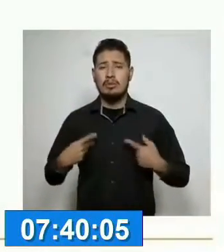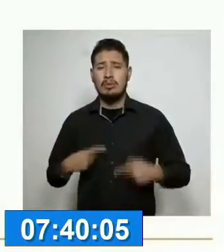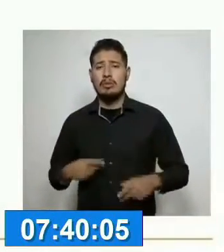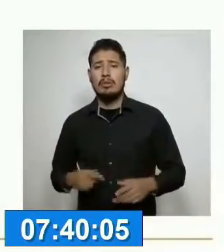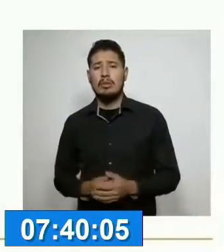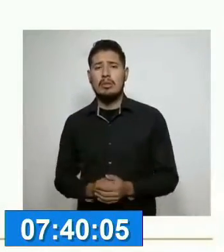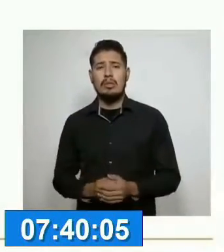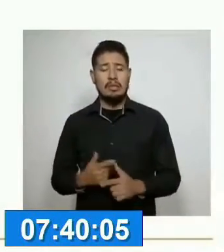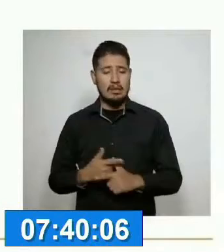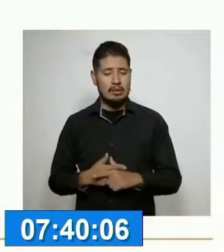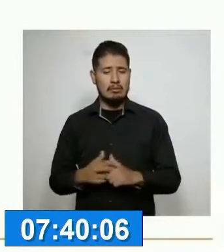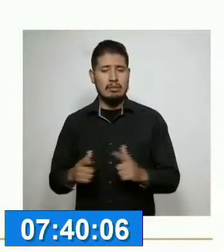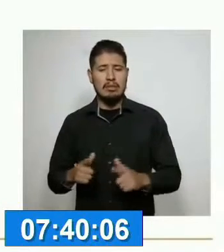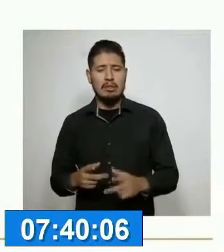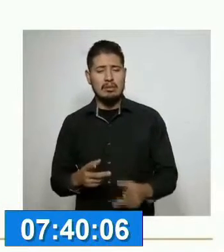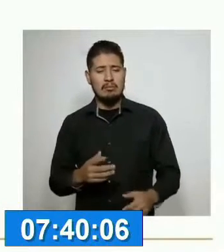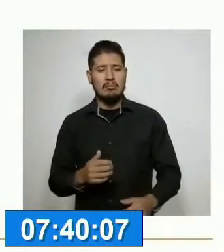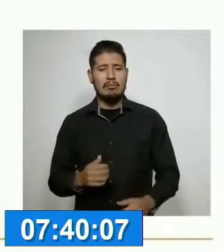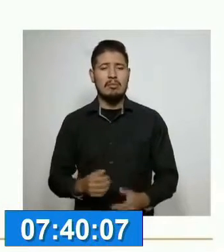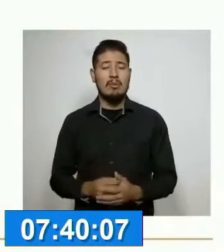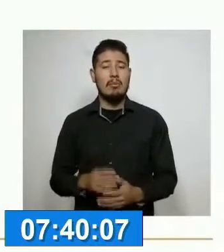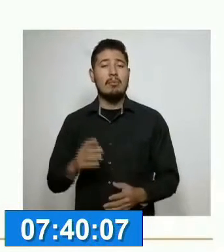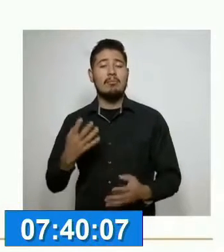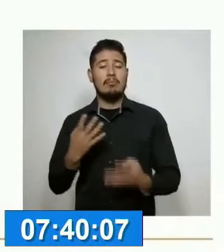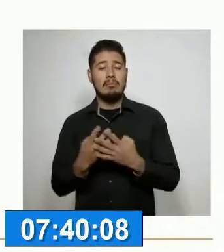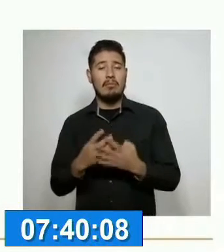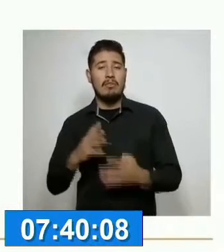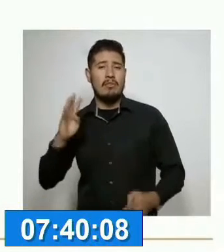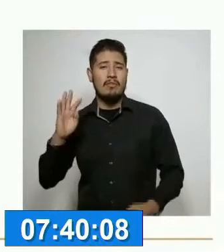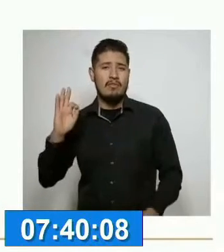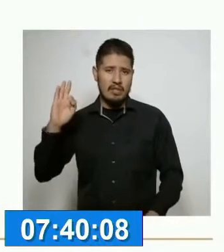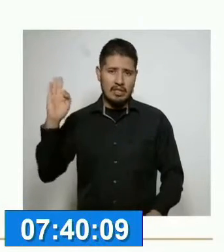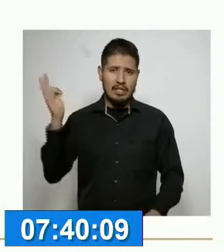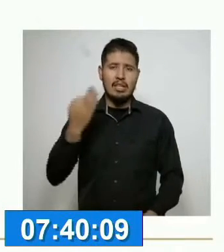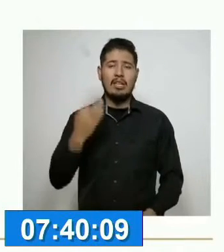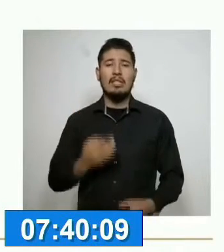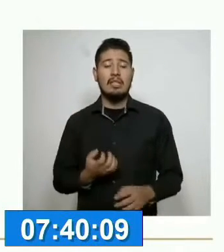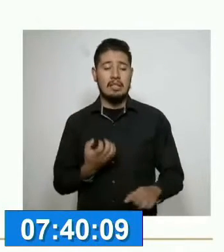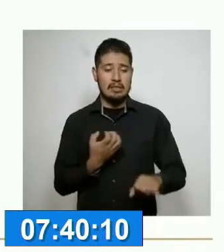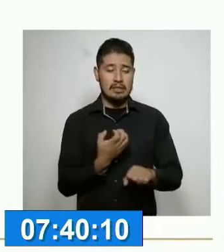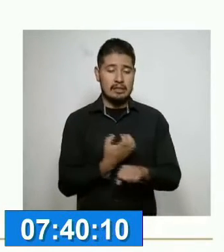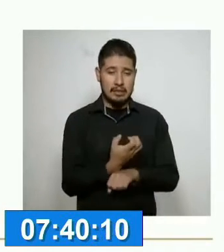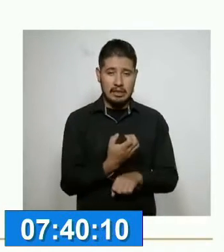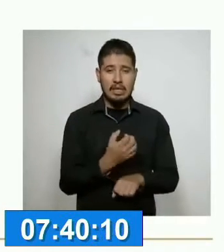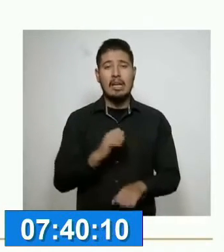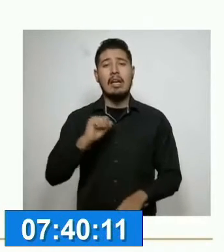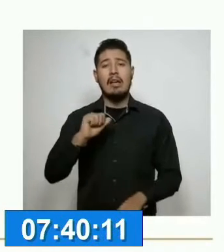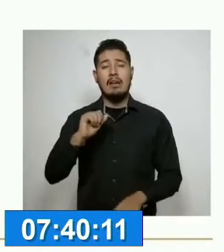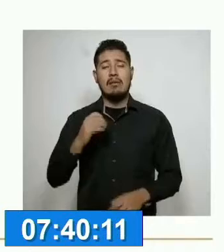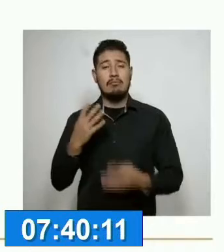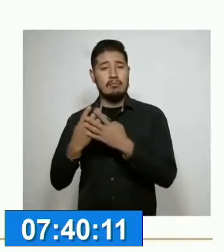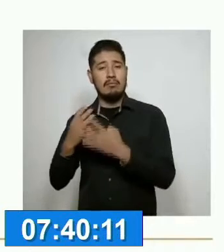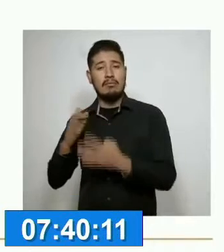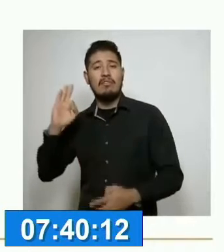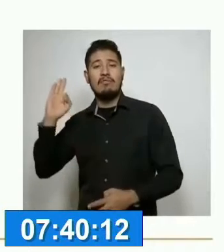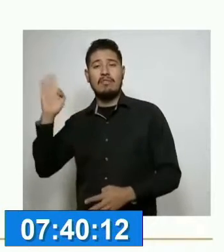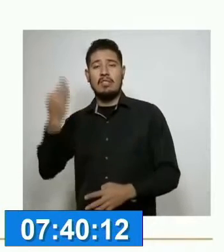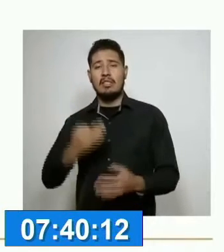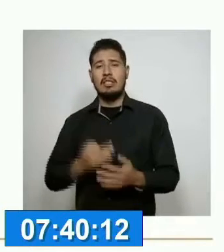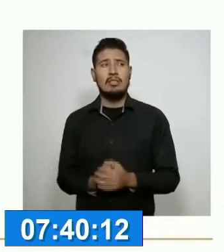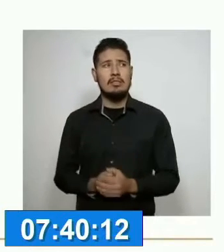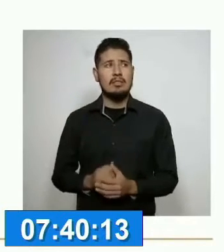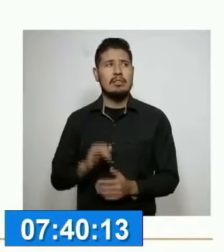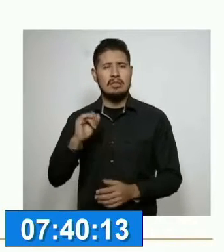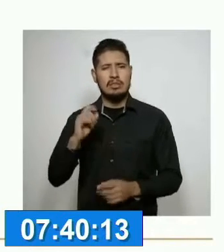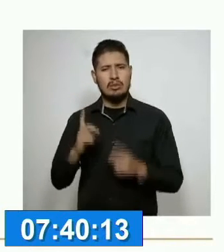de su libertad a penales federales, de penales estatal a penales federales. Sin duda,